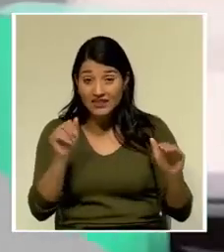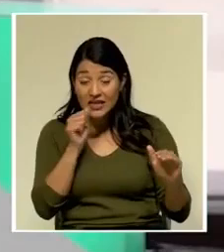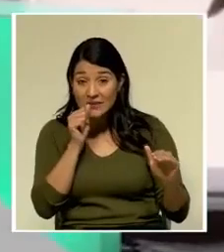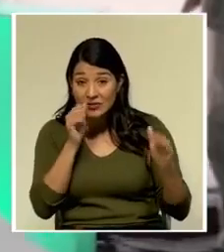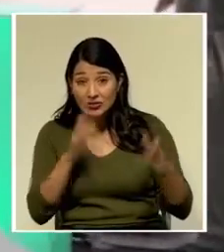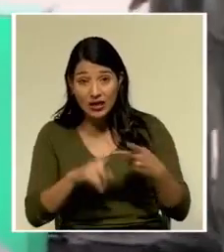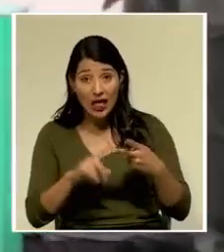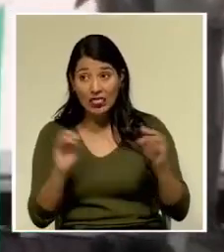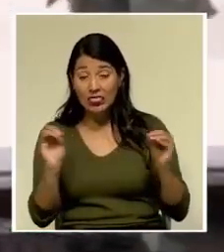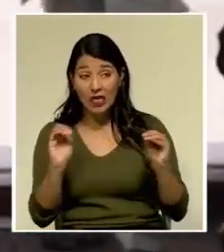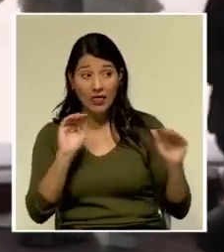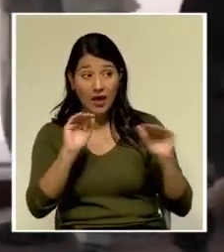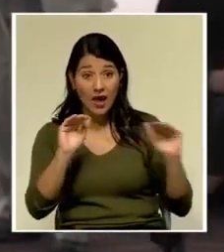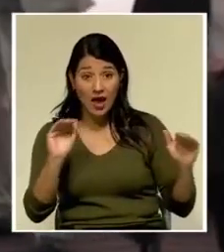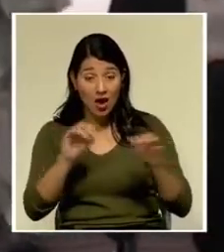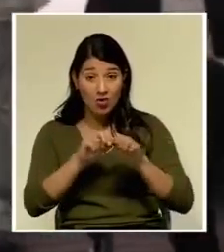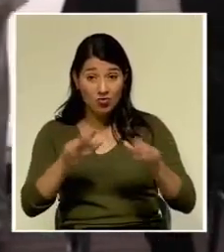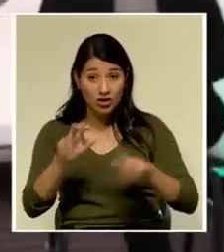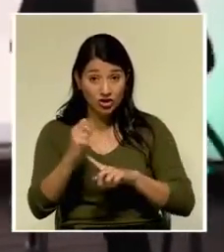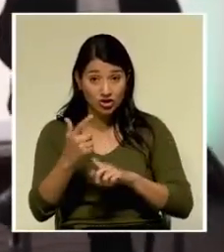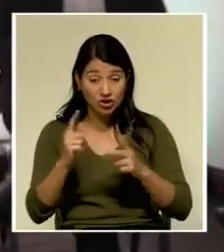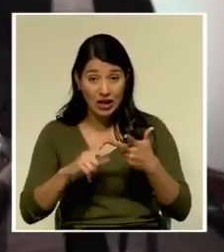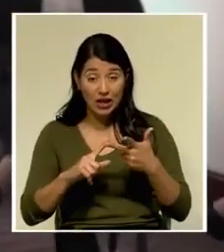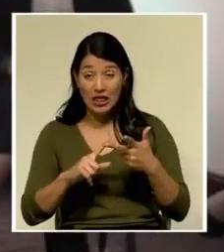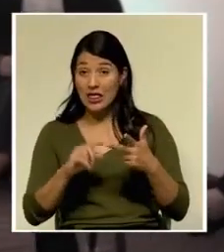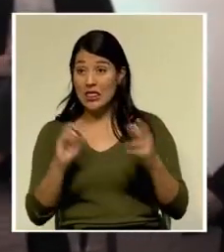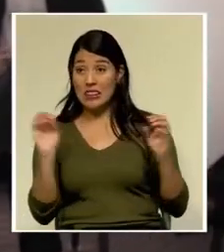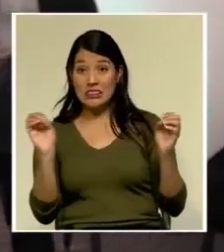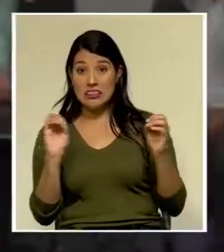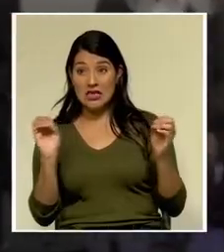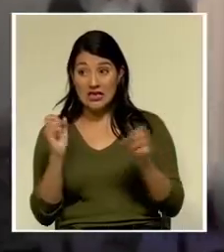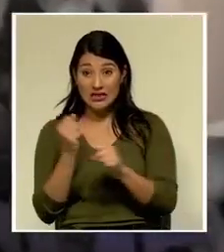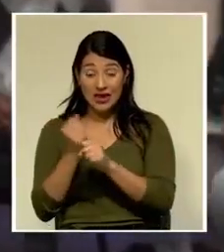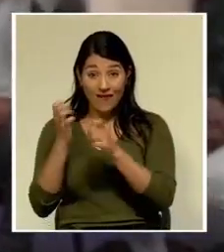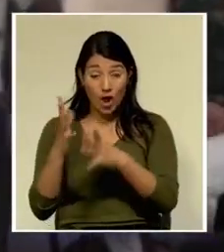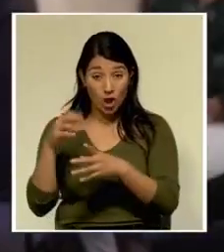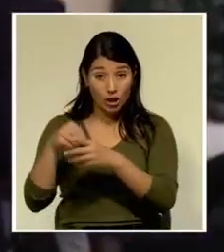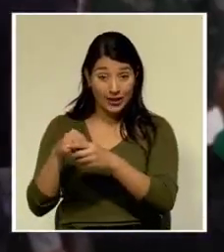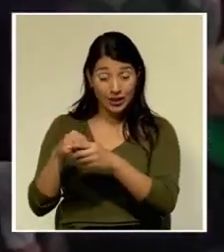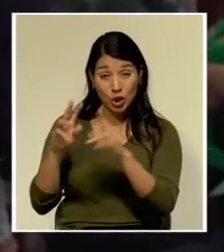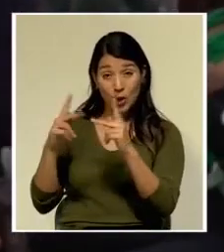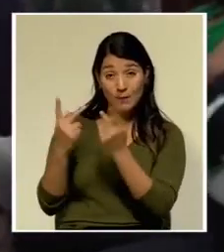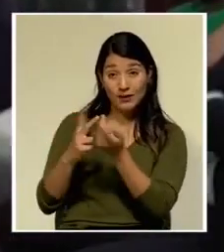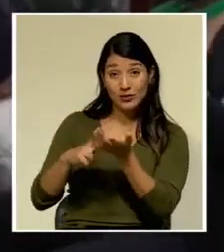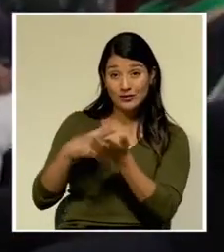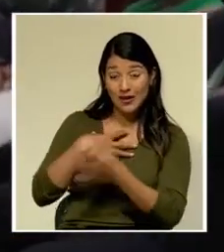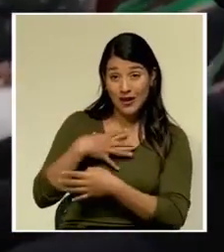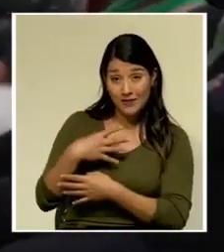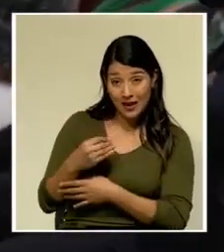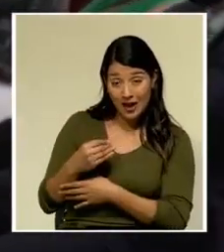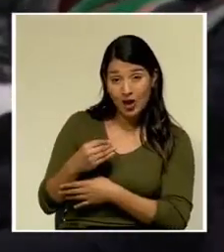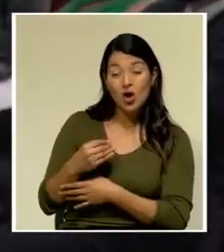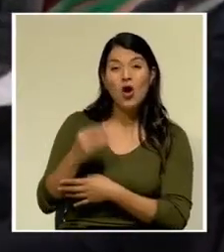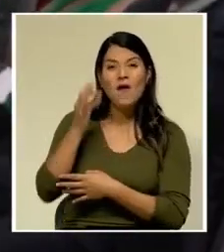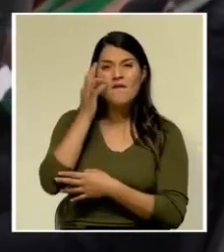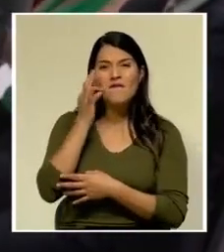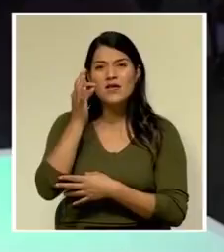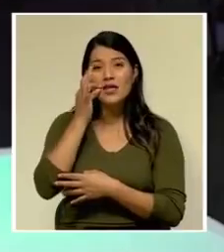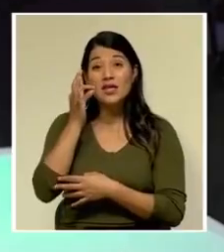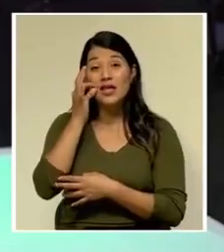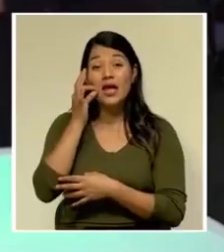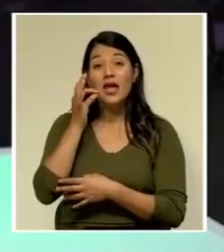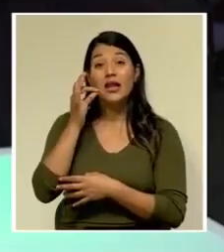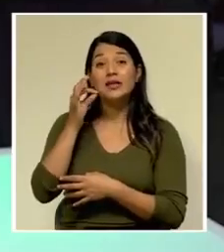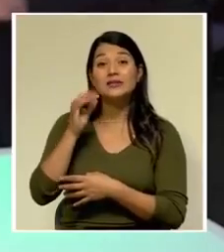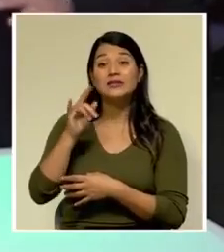redes sociales e incluso ni siquiera a una parte de los colaboradores de campaña. El exmandatario despegó de Liberia el domingo 6 de